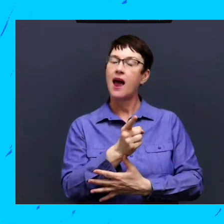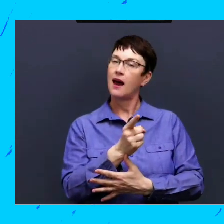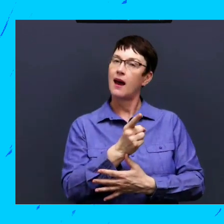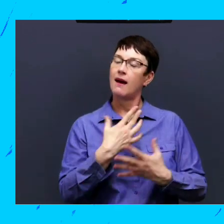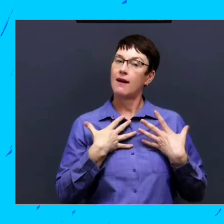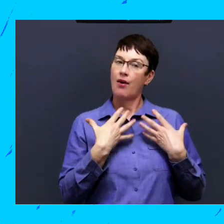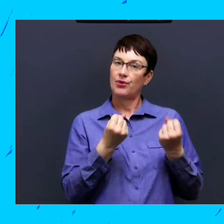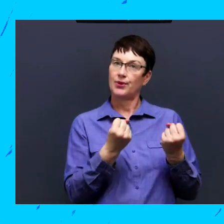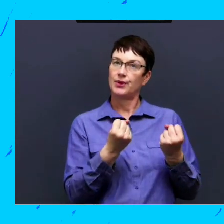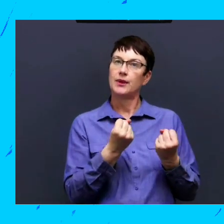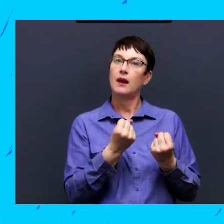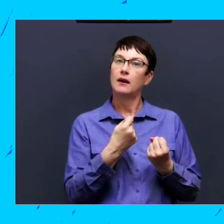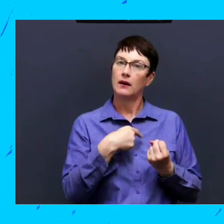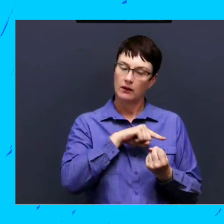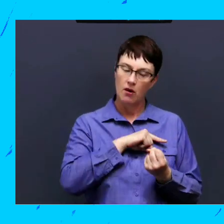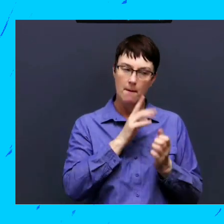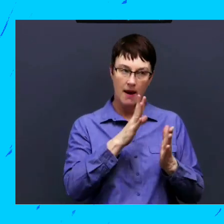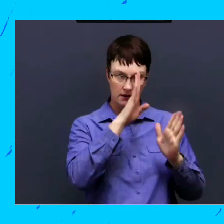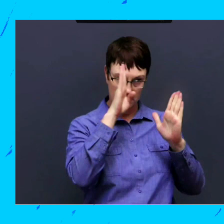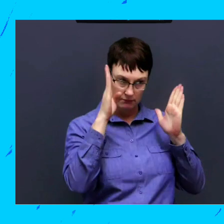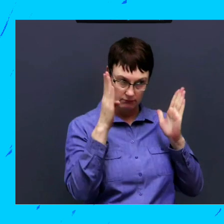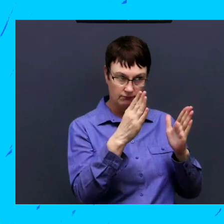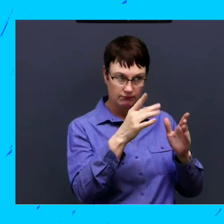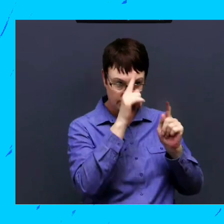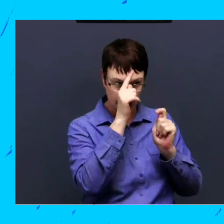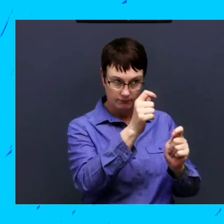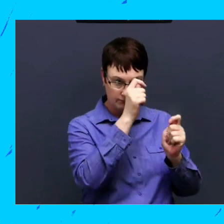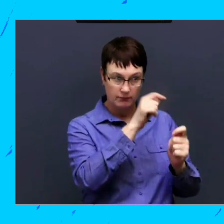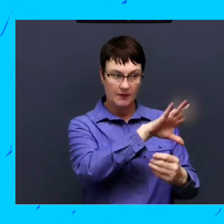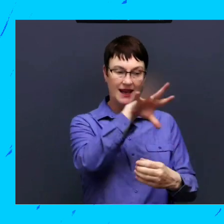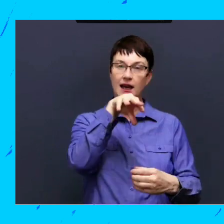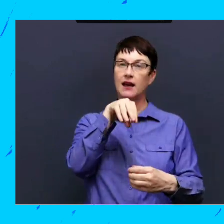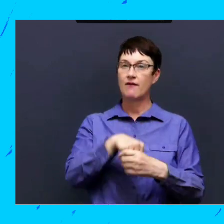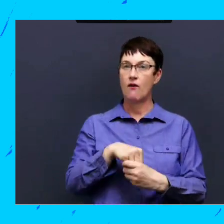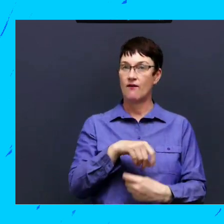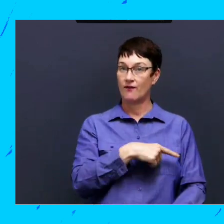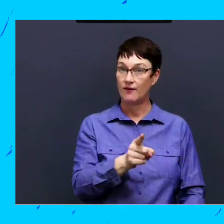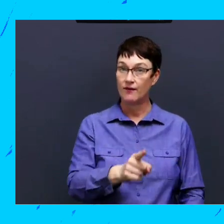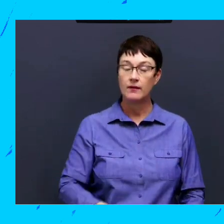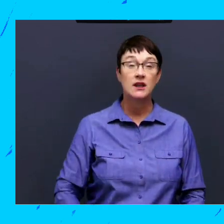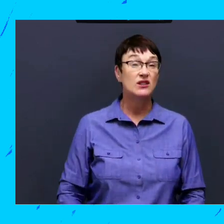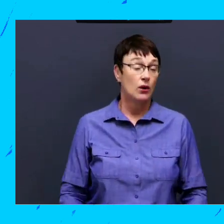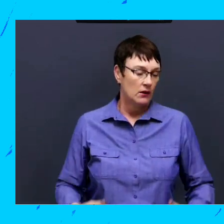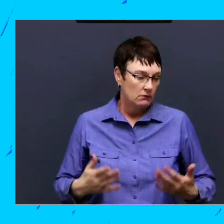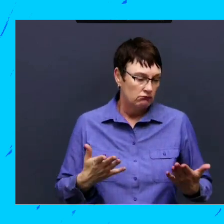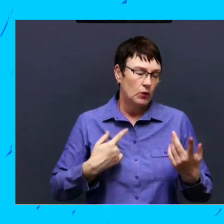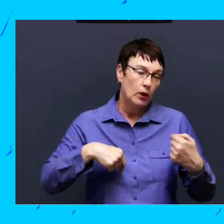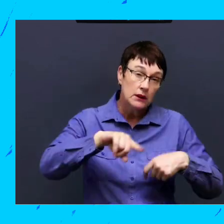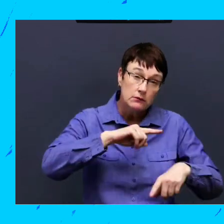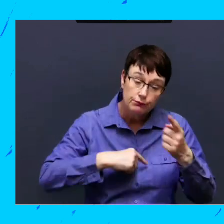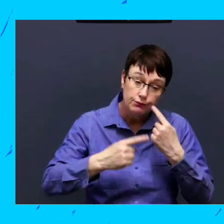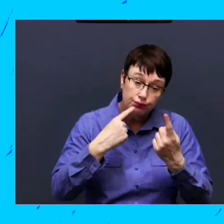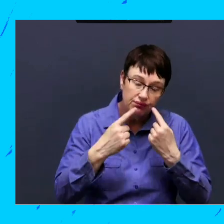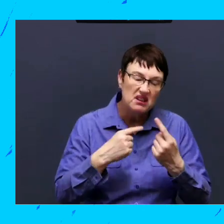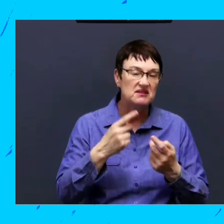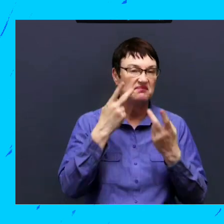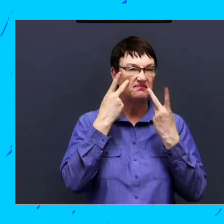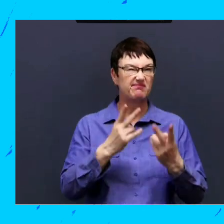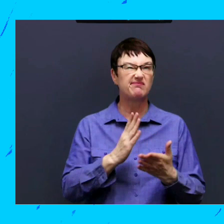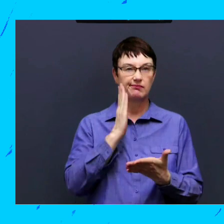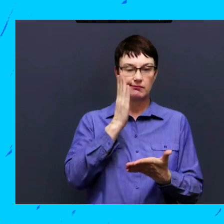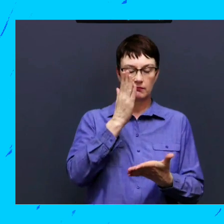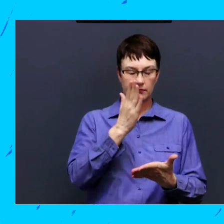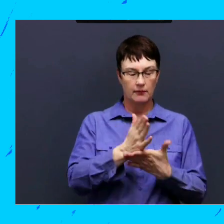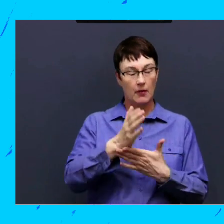los niños y los adolescentes en el centro. La iniciativa El Bienestar de los Adolescentes